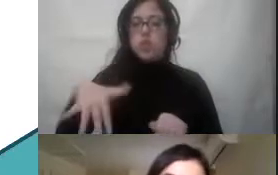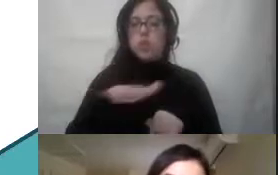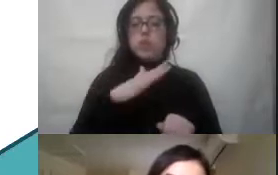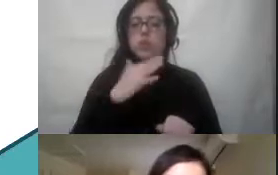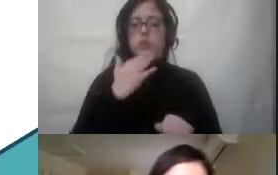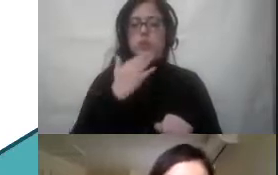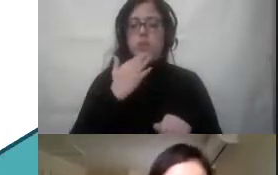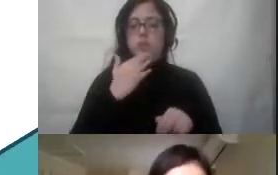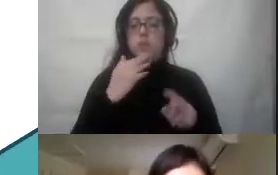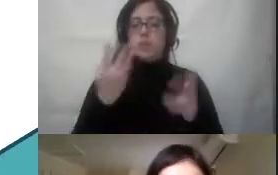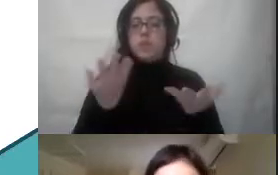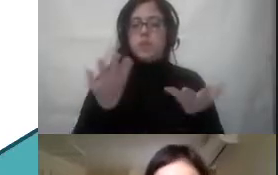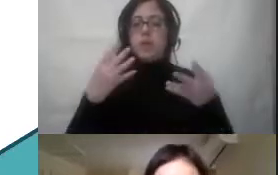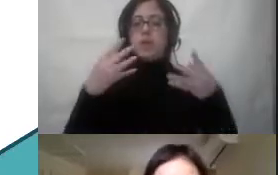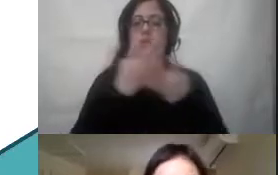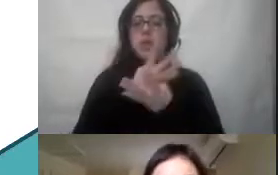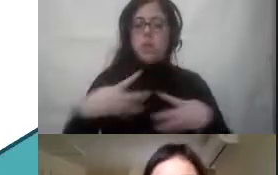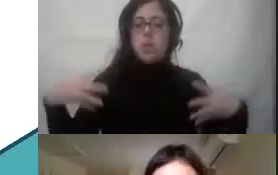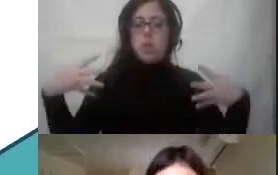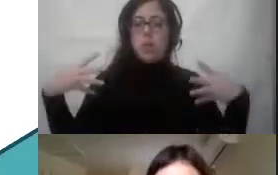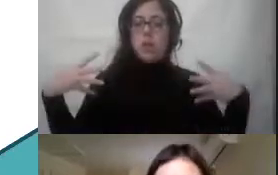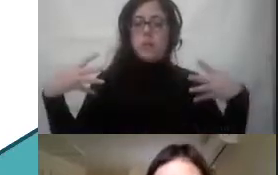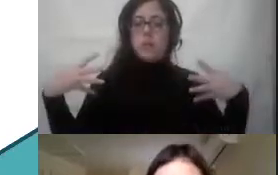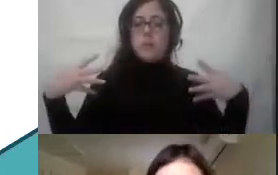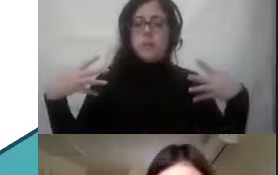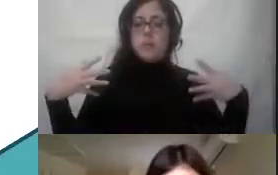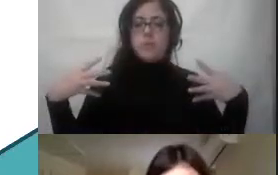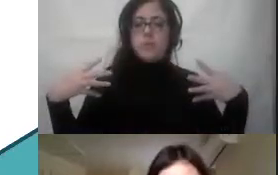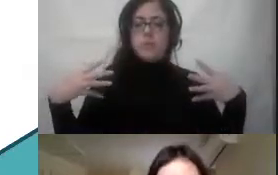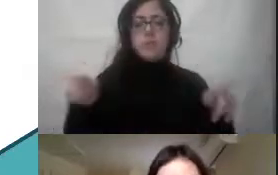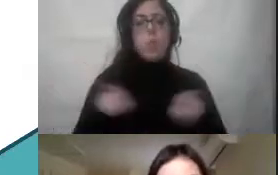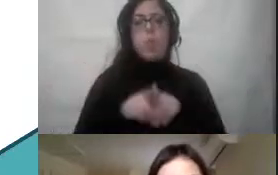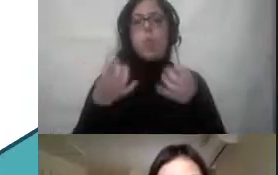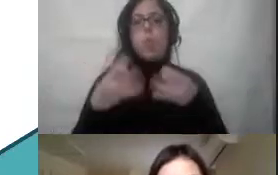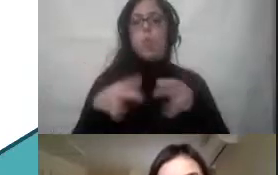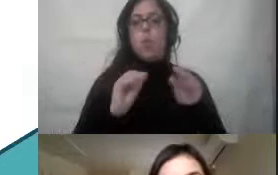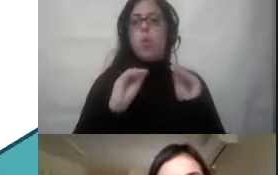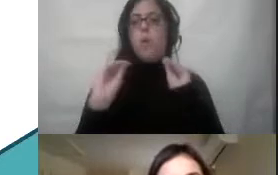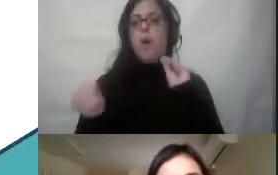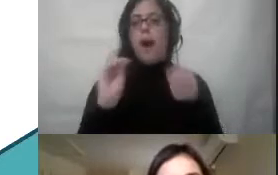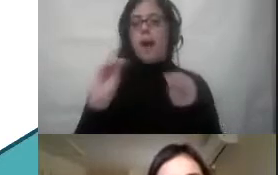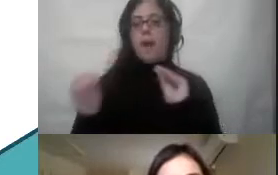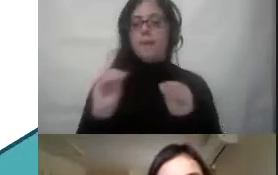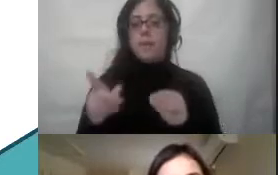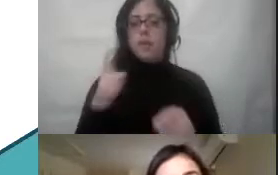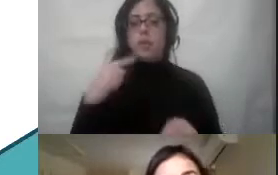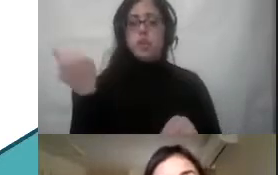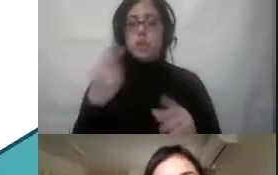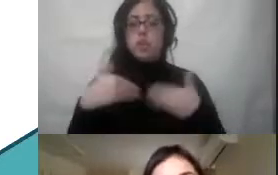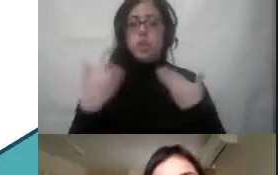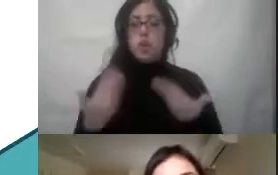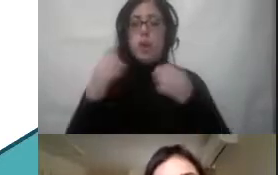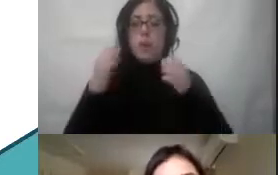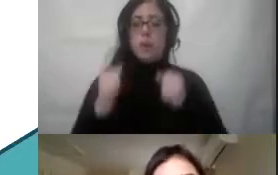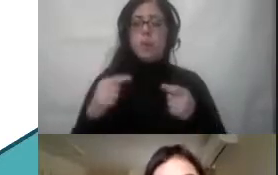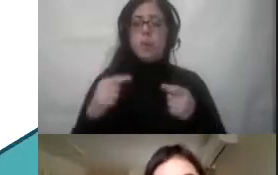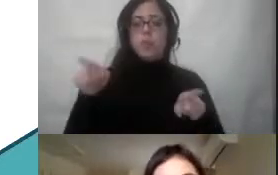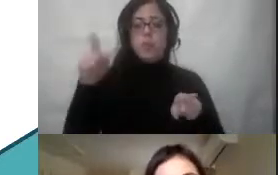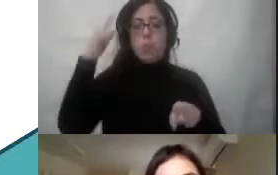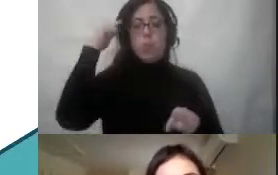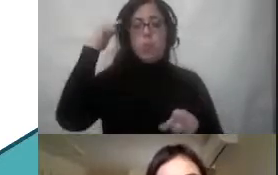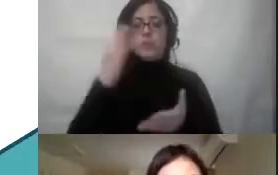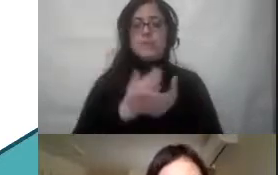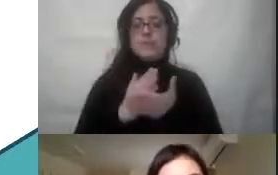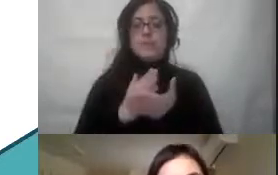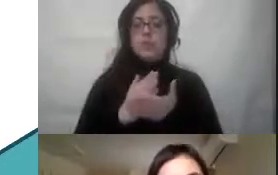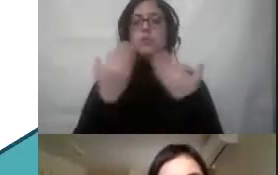priorización curricular, entendiendo la priorización curricular como una sugerencia, nosotros en este momento podemos tomar decisiones, siempre